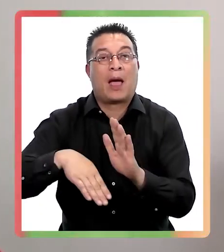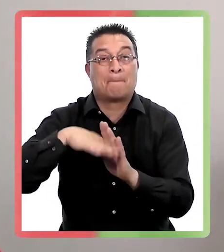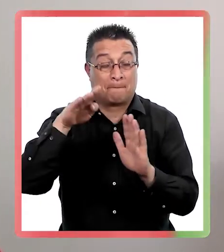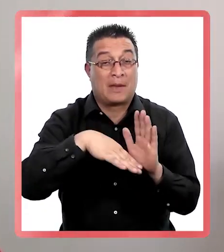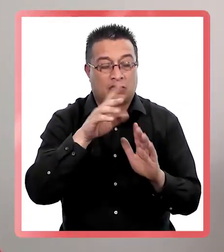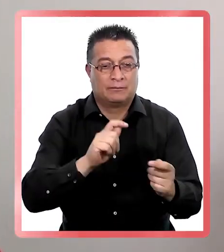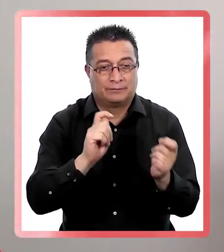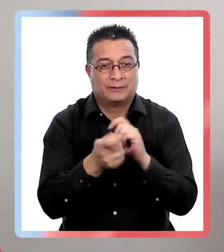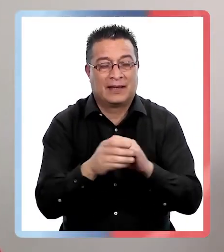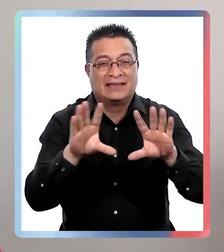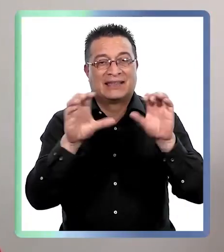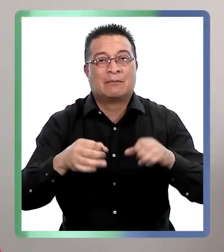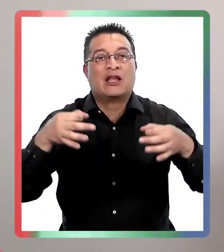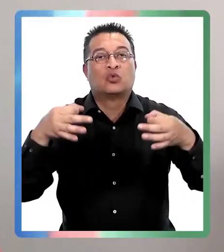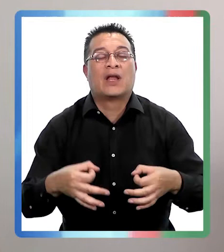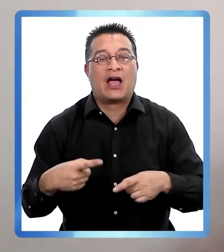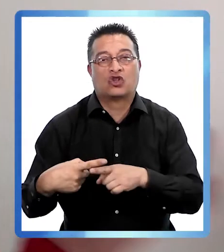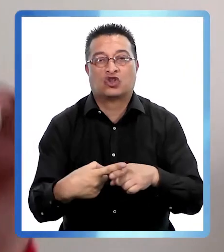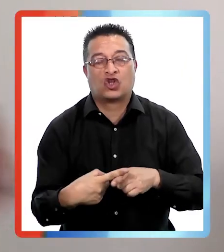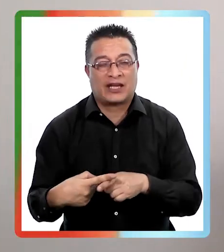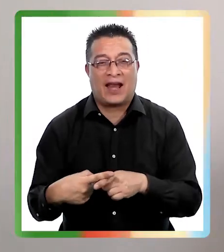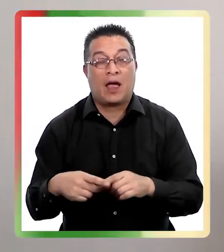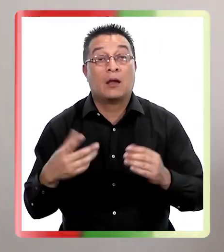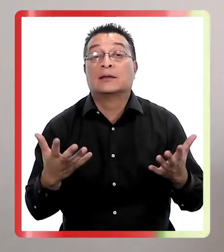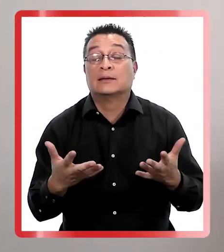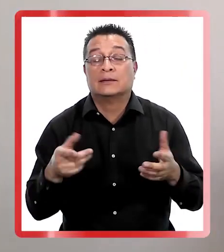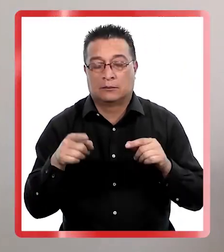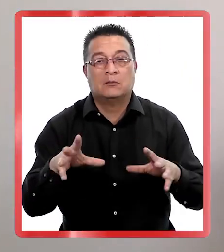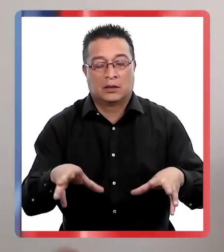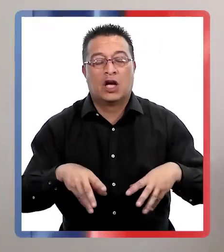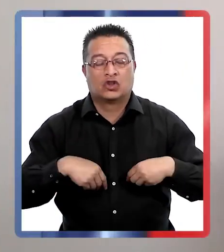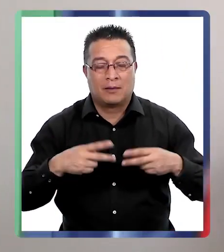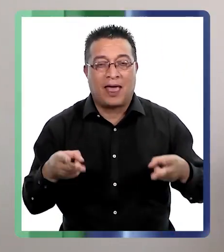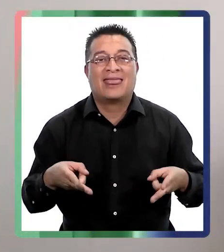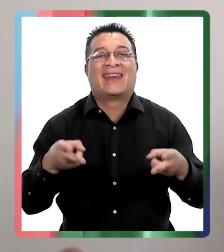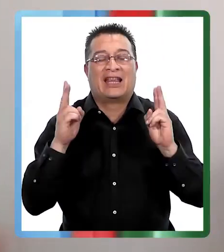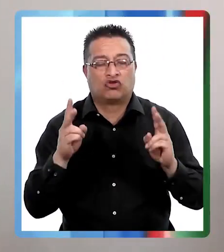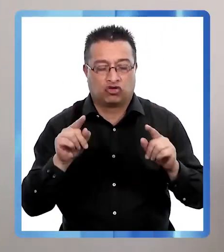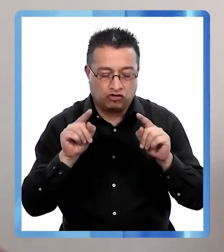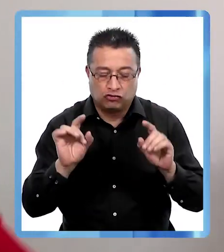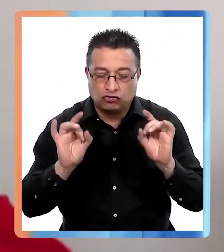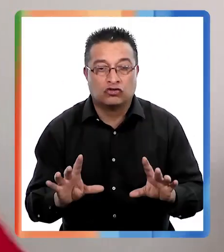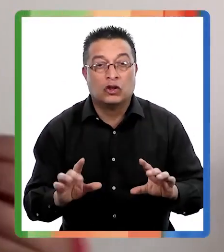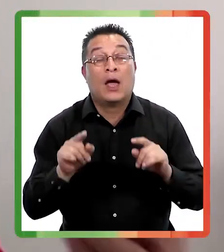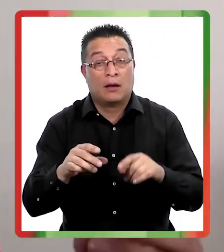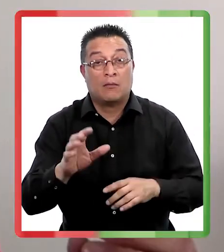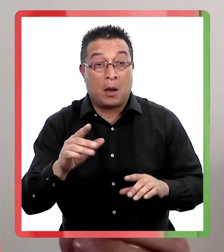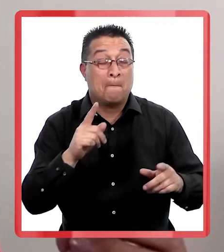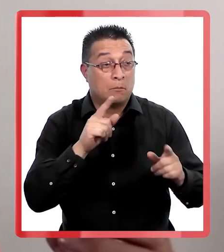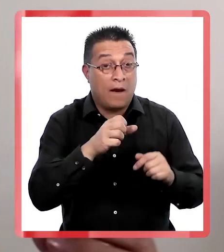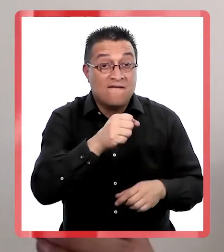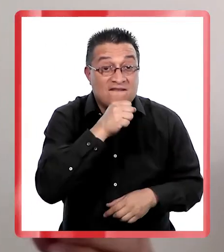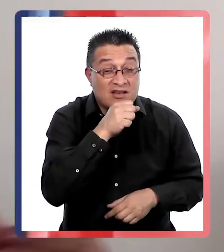y transformarlo en un sistema de seguridad social que nada más ni nada menos que asumirlo como un derecho humano. Por tanto, los riesgos del